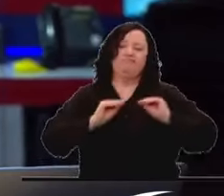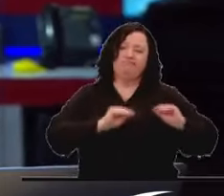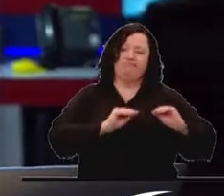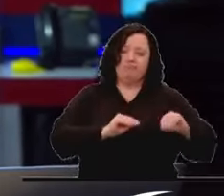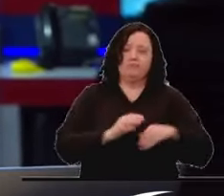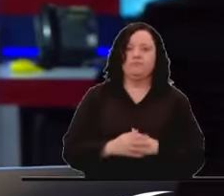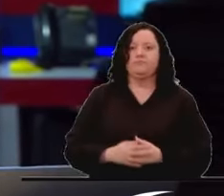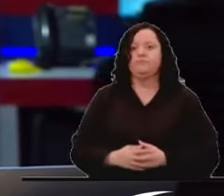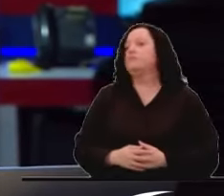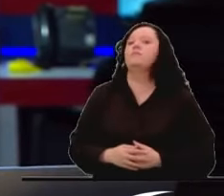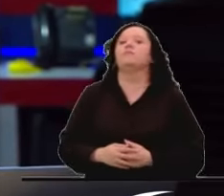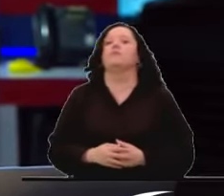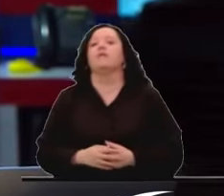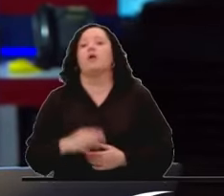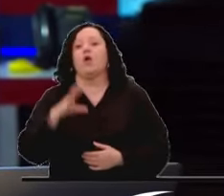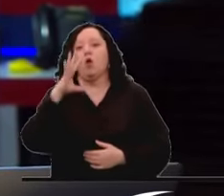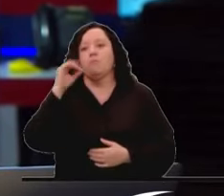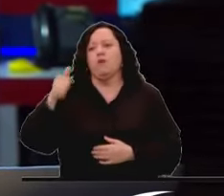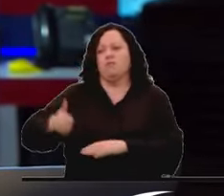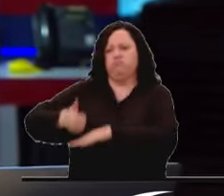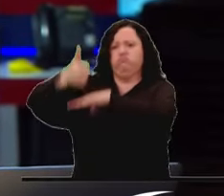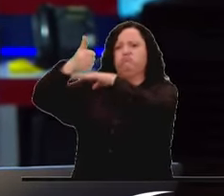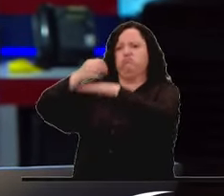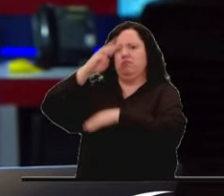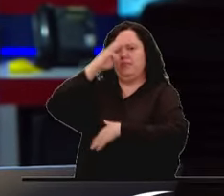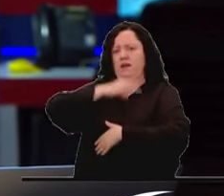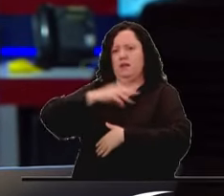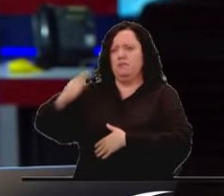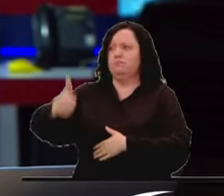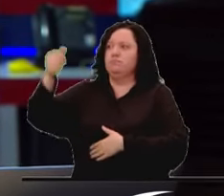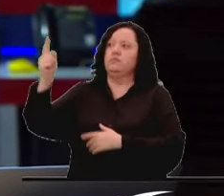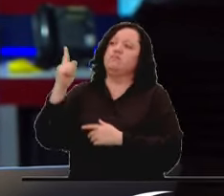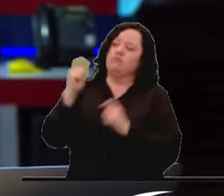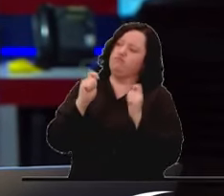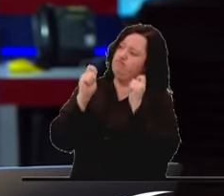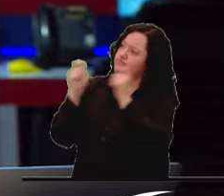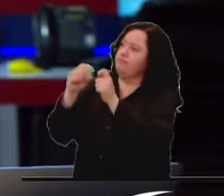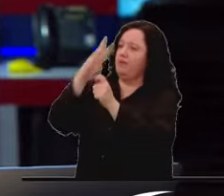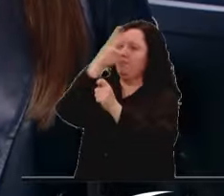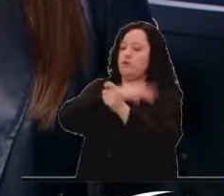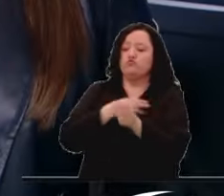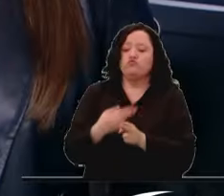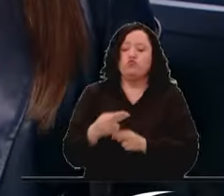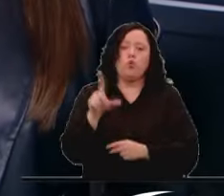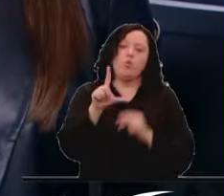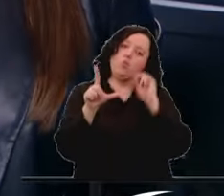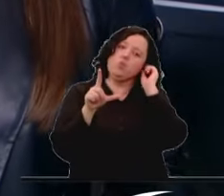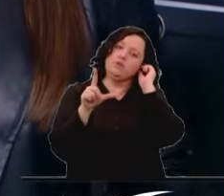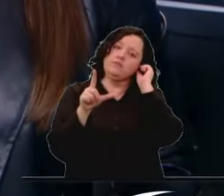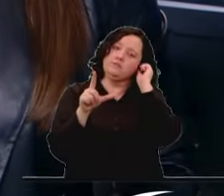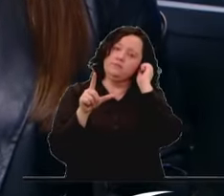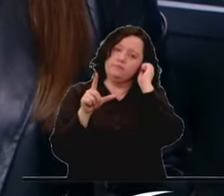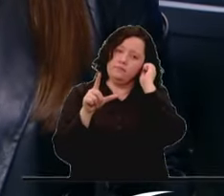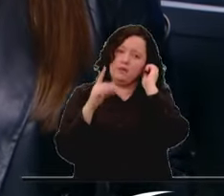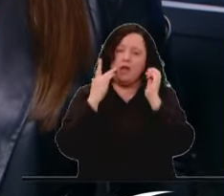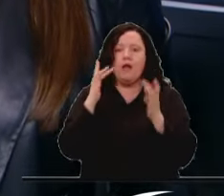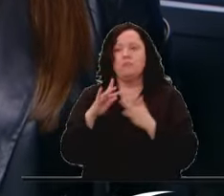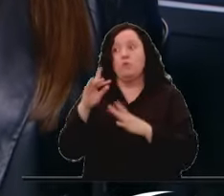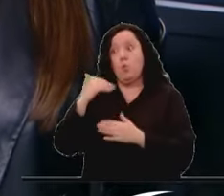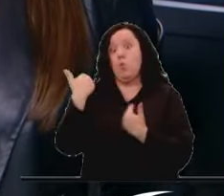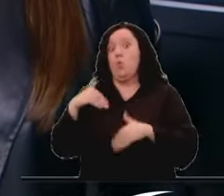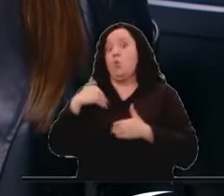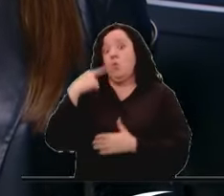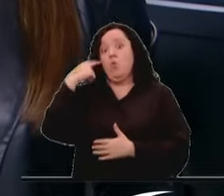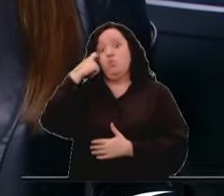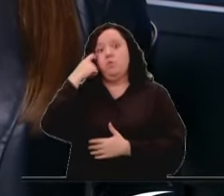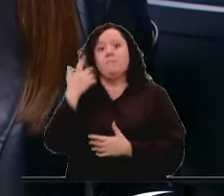El almirante Francisco Cubides asume como el comandante general de las Fuerzas Militares el próximo lunes. ¿Cuáles son los desafíos del oficial, sobre todo en